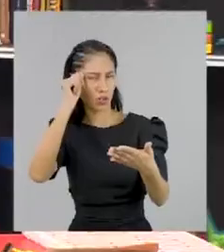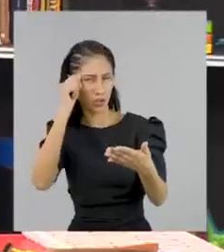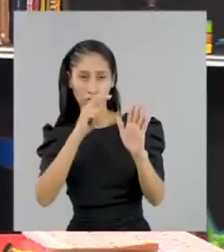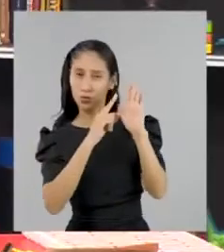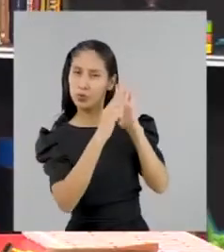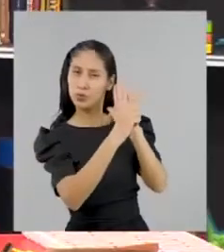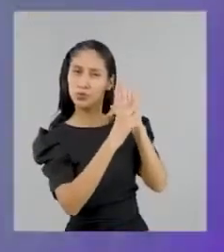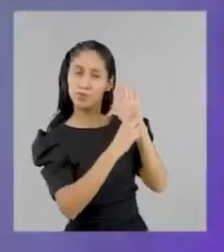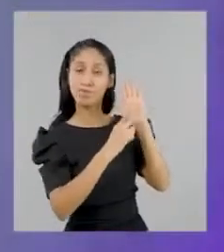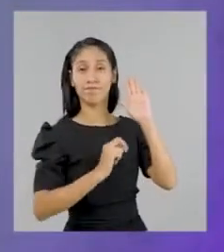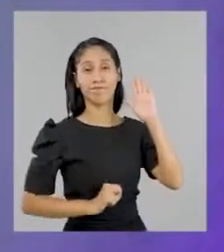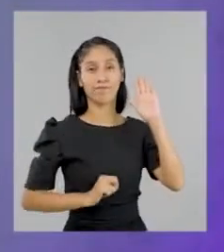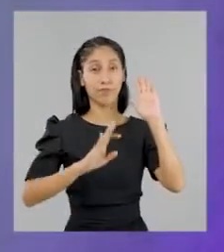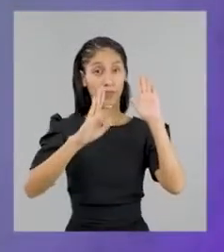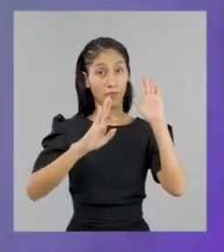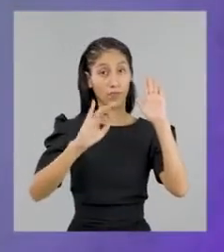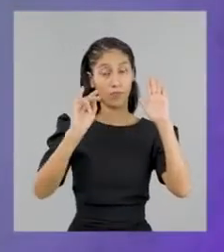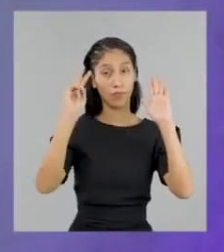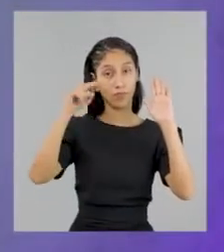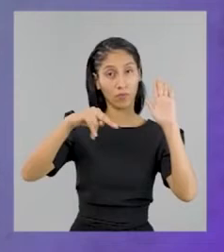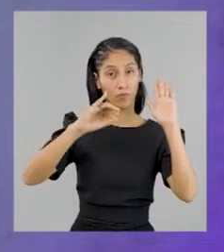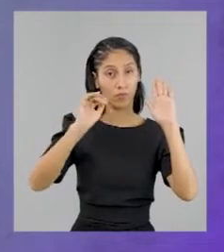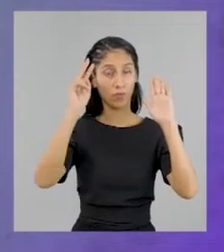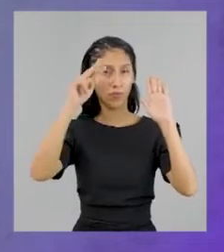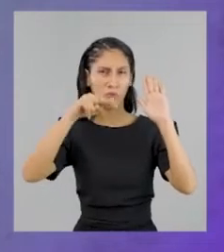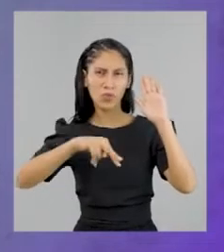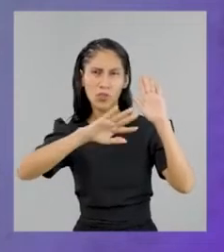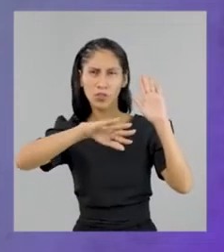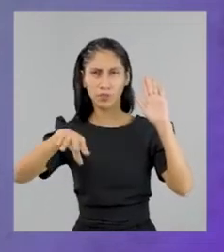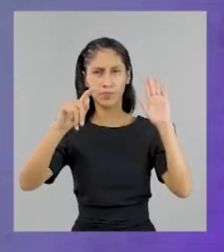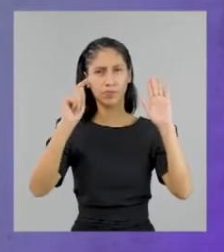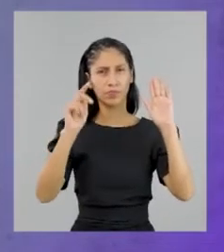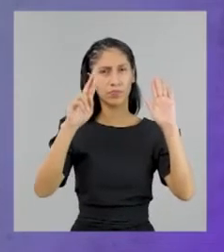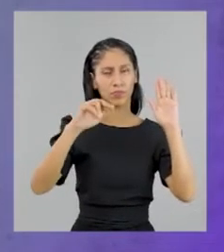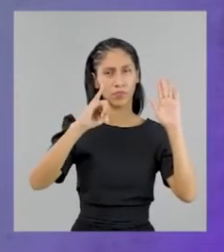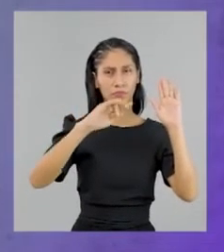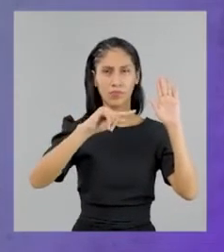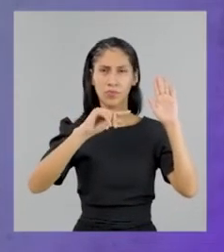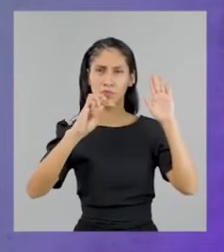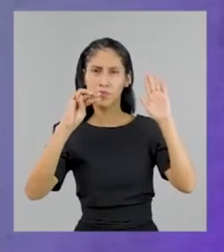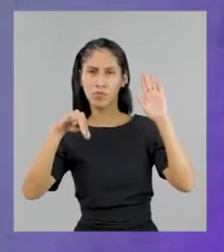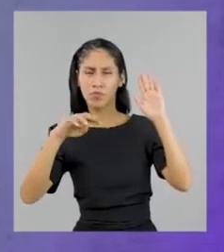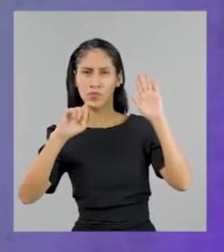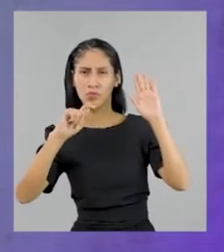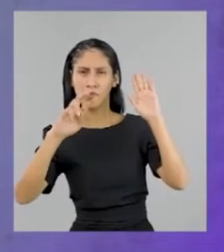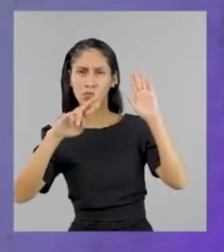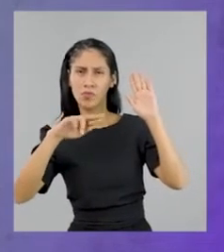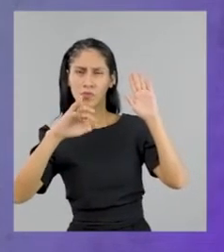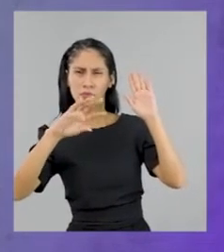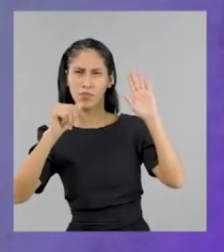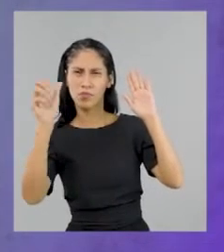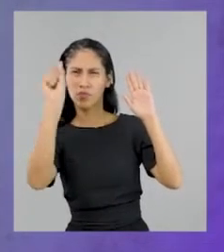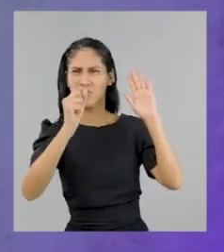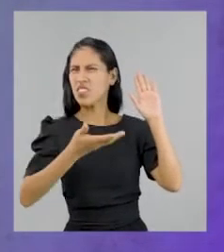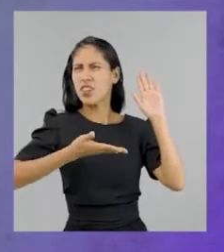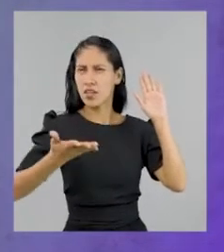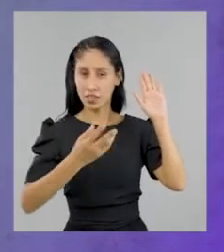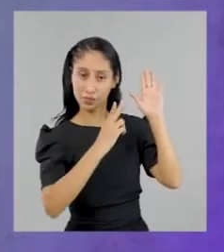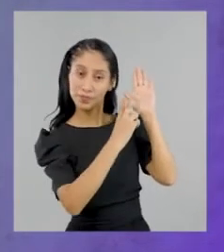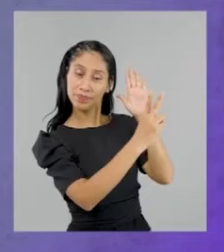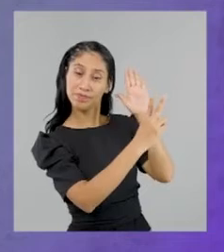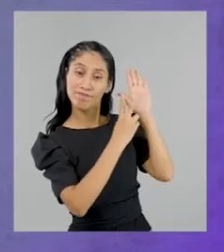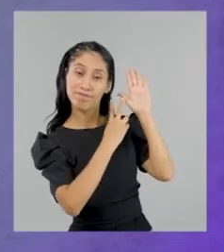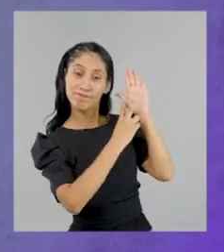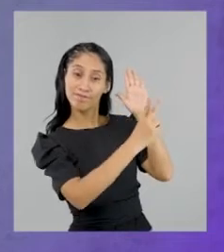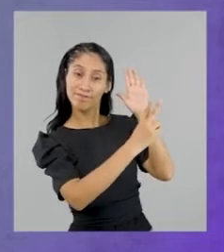tema? Función trigonométrica. Son funciones cuyos dominios son conjuntos de ángulos y sus